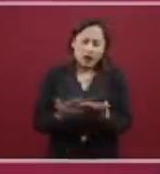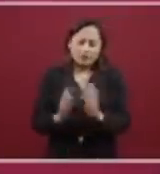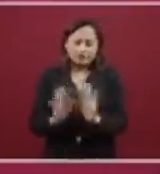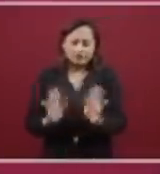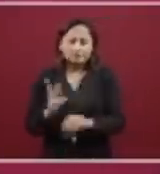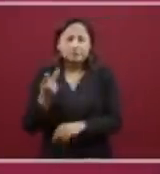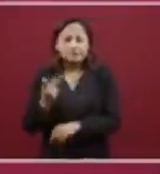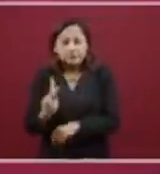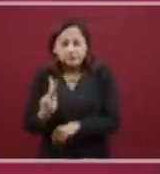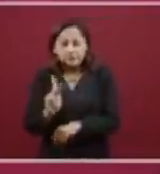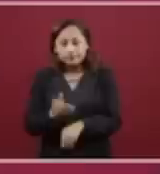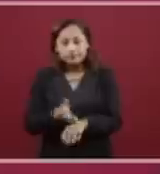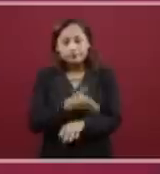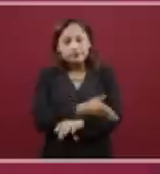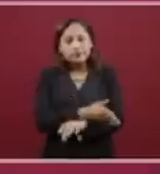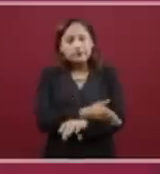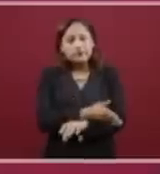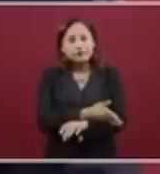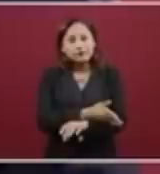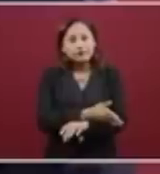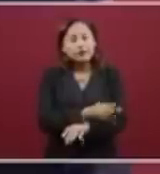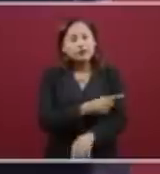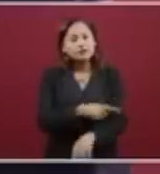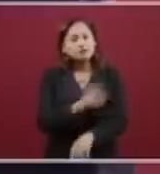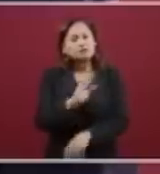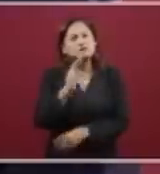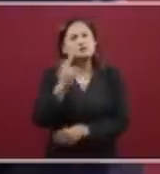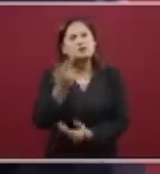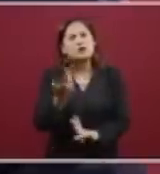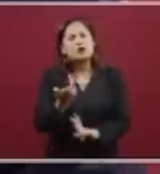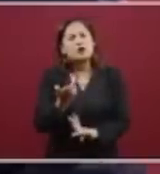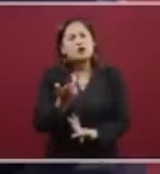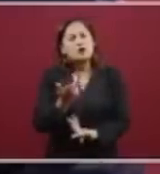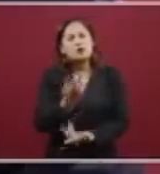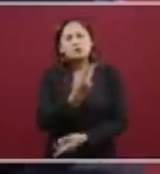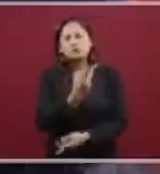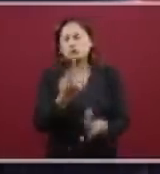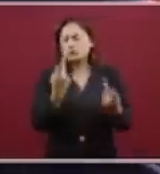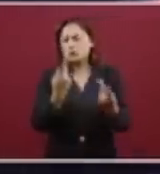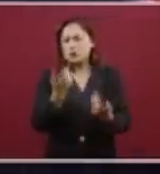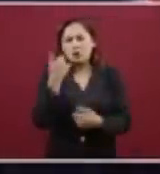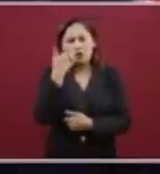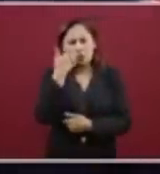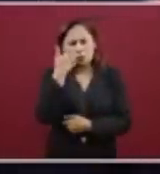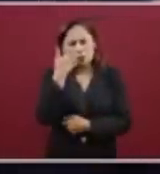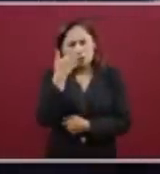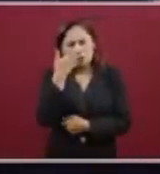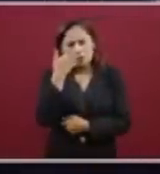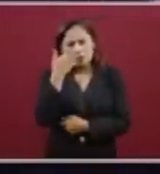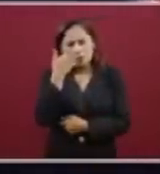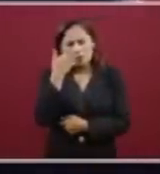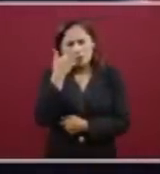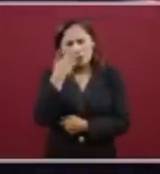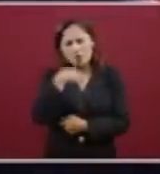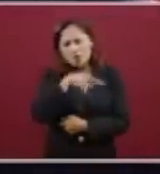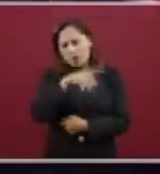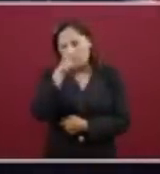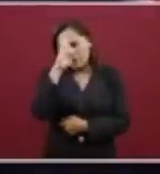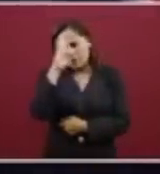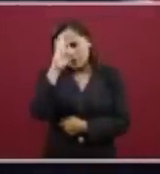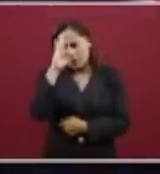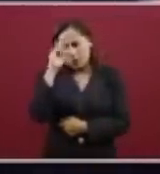este estaba hablando por teléfono con otra persona y pensó que estaba apagado el teléfono